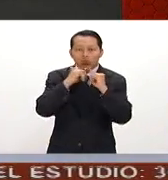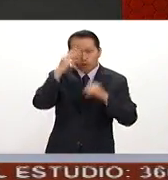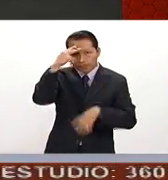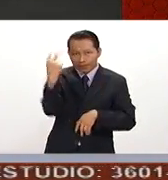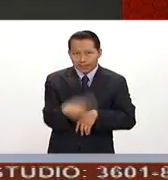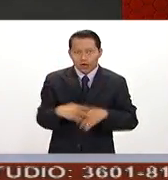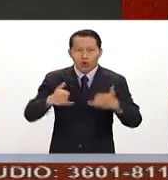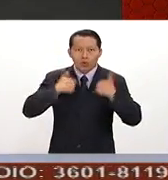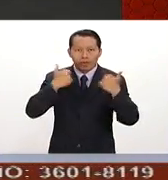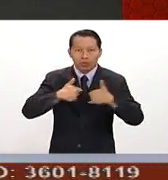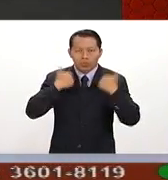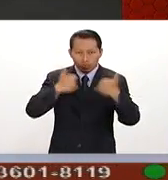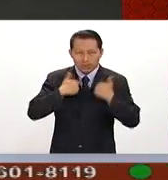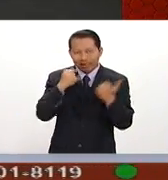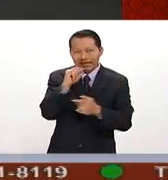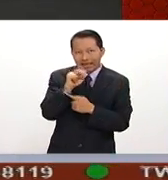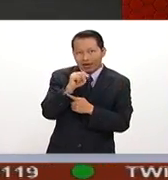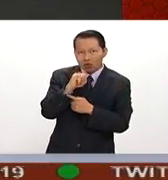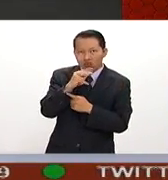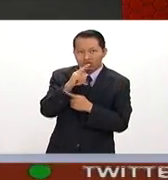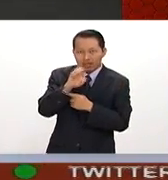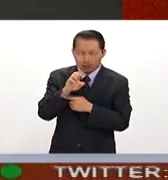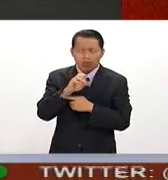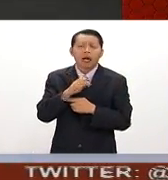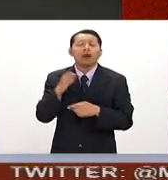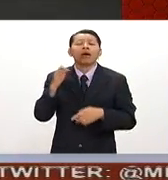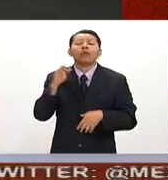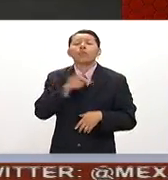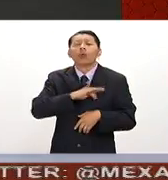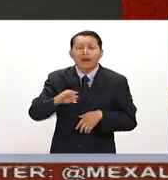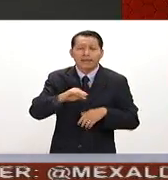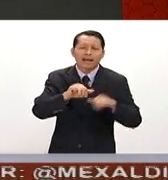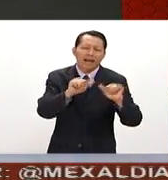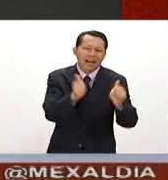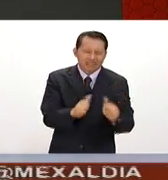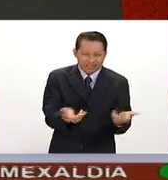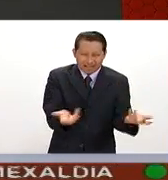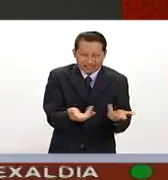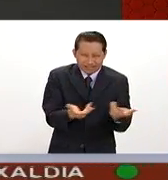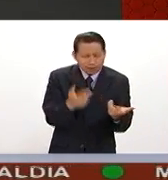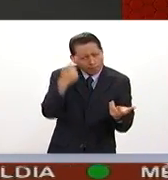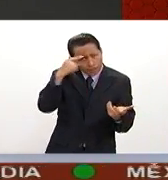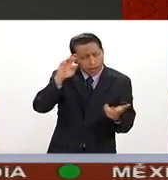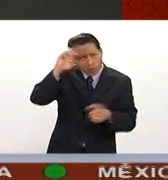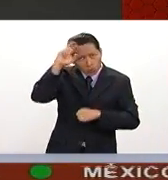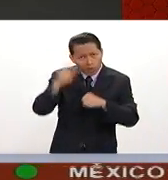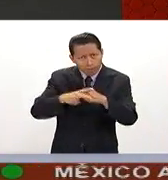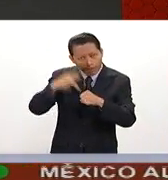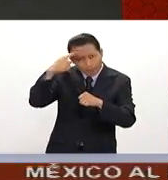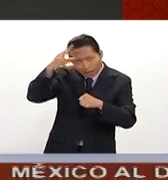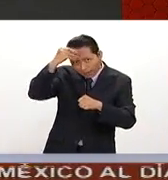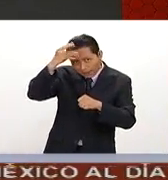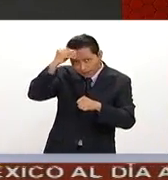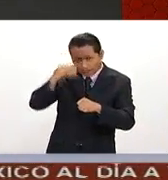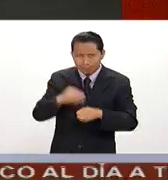Mexicano de la Juventud envió a un grupo de artesanos a Europa para enriquecer y perfeccionar su técnica. Vea